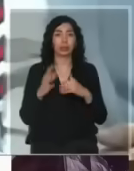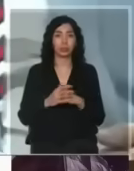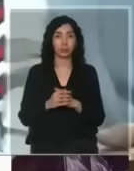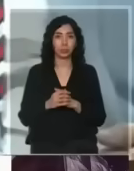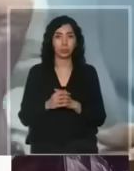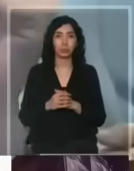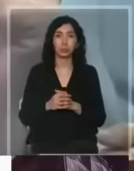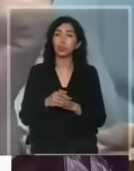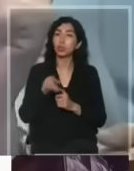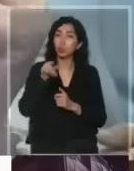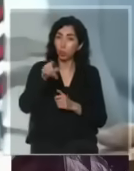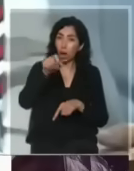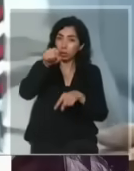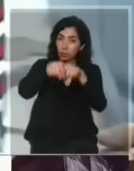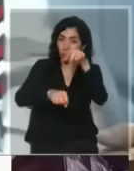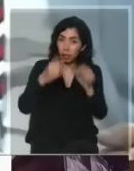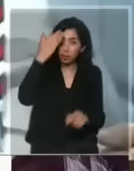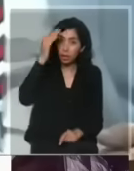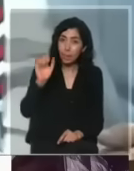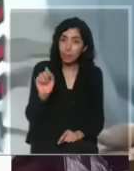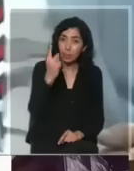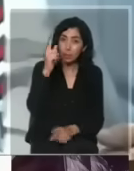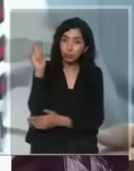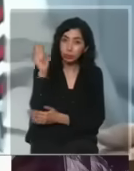Reconoció los encuentros del 1 de septiembre, el